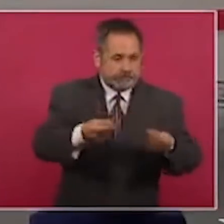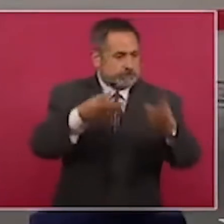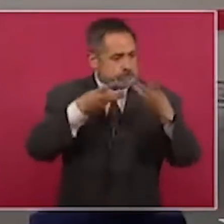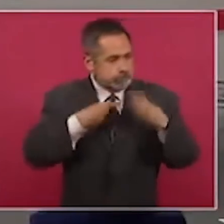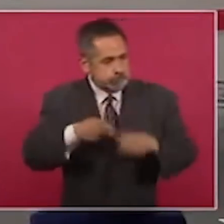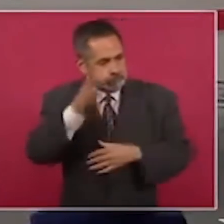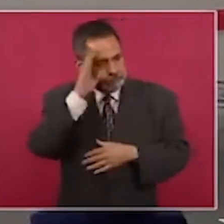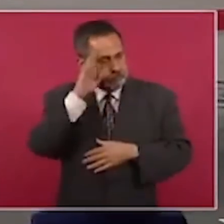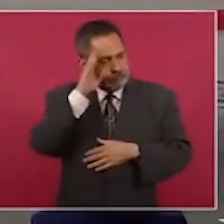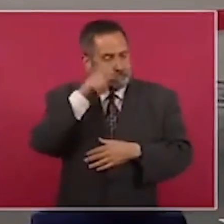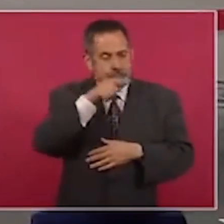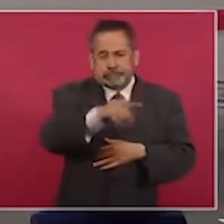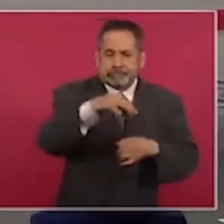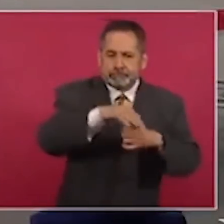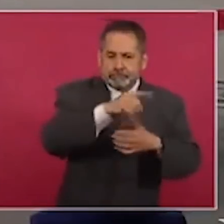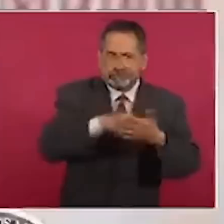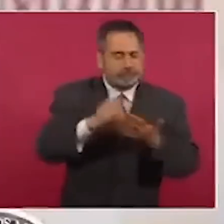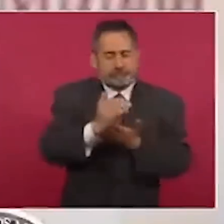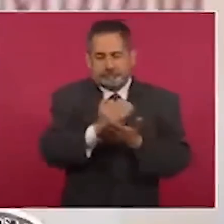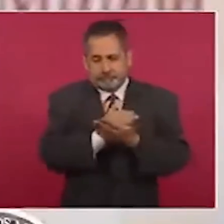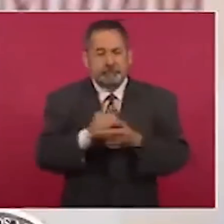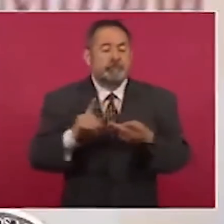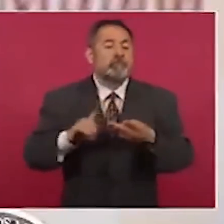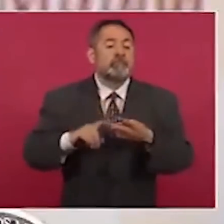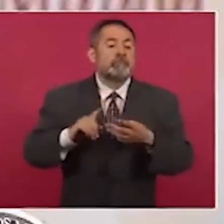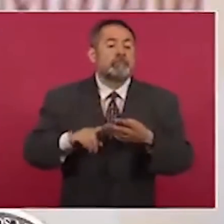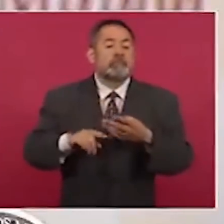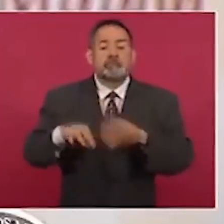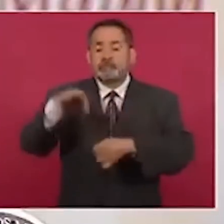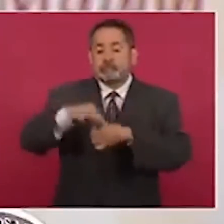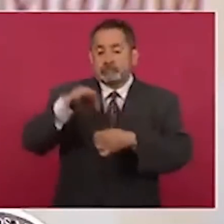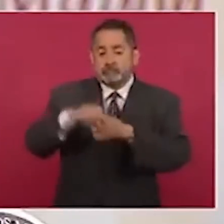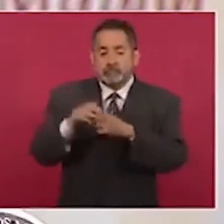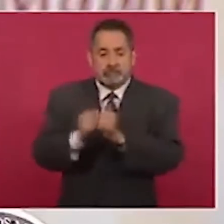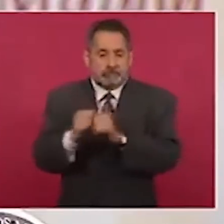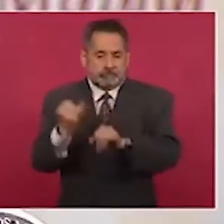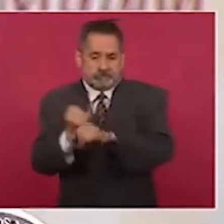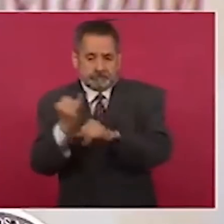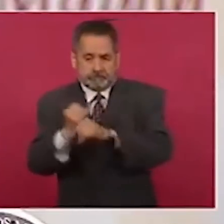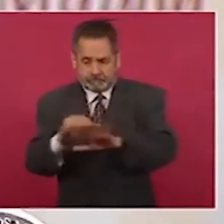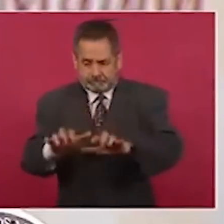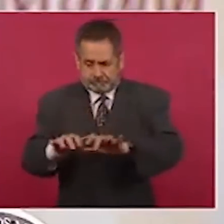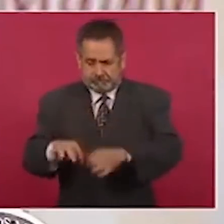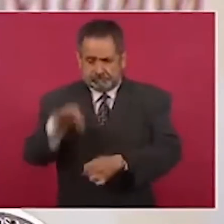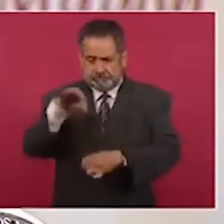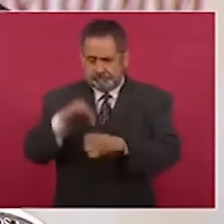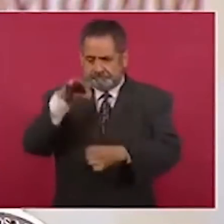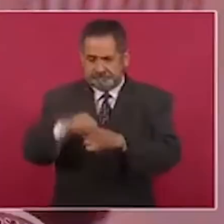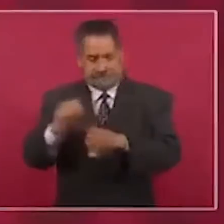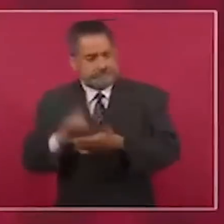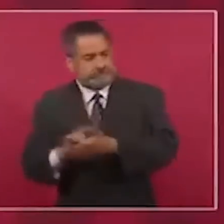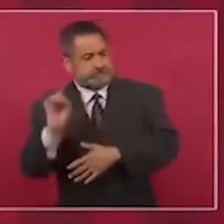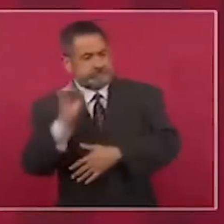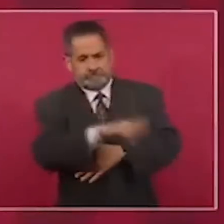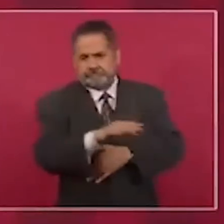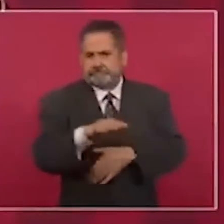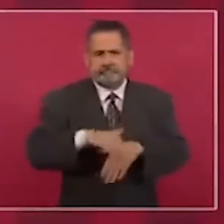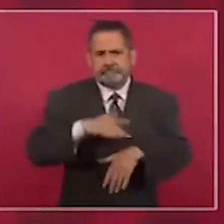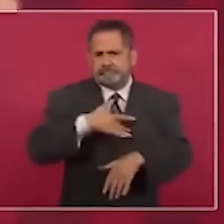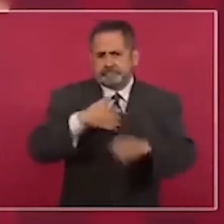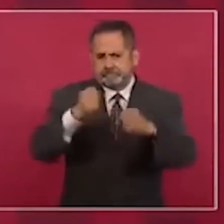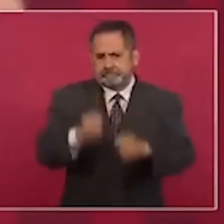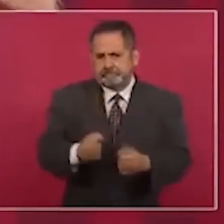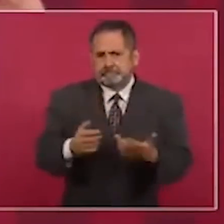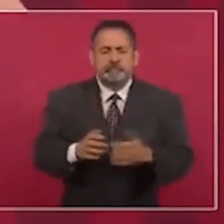voto electrónico que haya todavía mayor certeza en la participación de los ciudadanos, quienes podrán optar